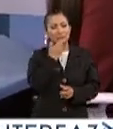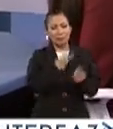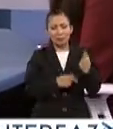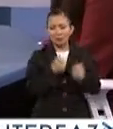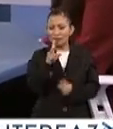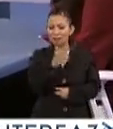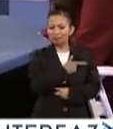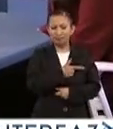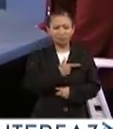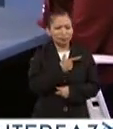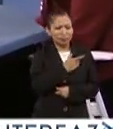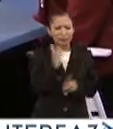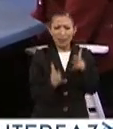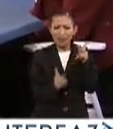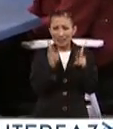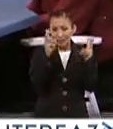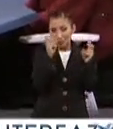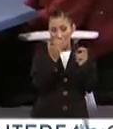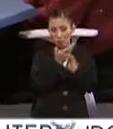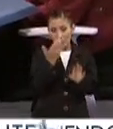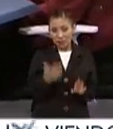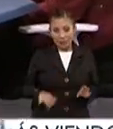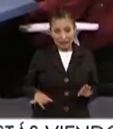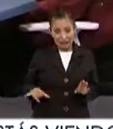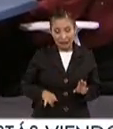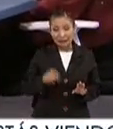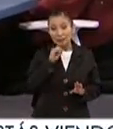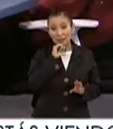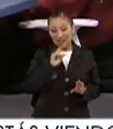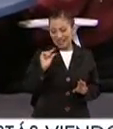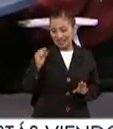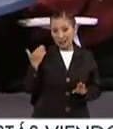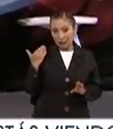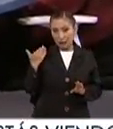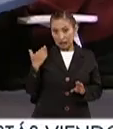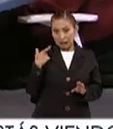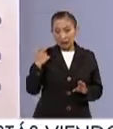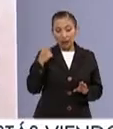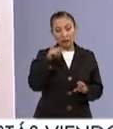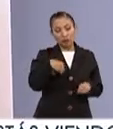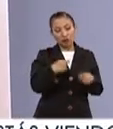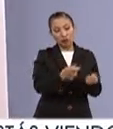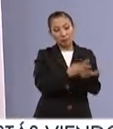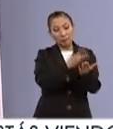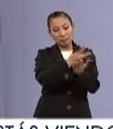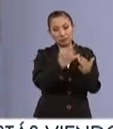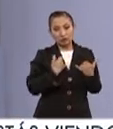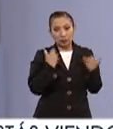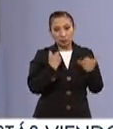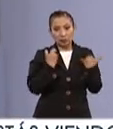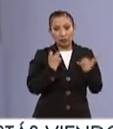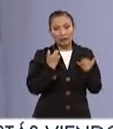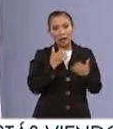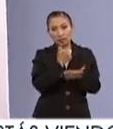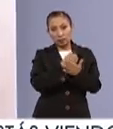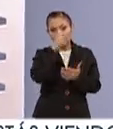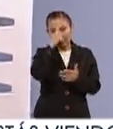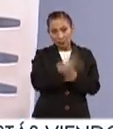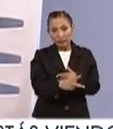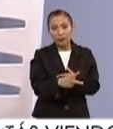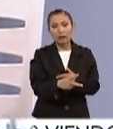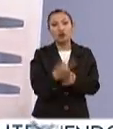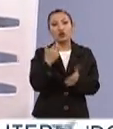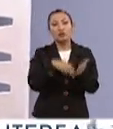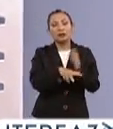placer tenerte aquí y platicar de estos temas tan interesantes. Además te acaban de dar el Premio de la Juventud de la Ciudad de